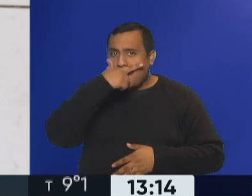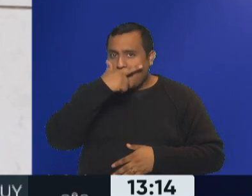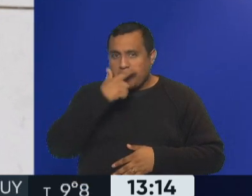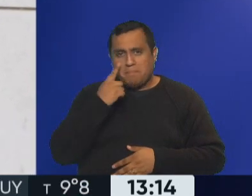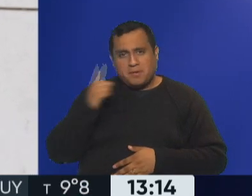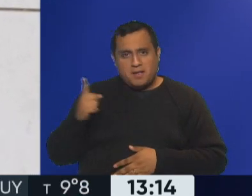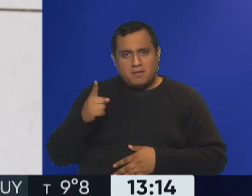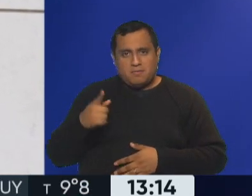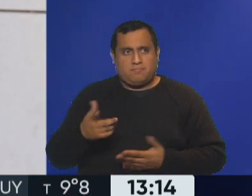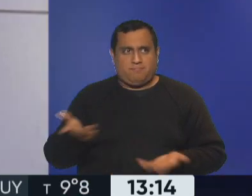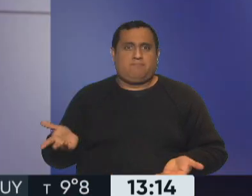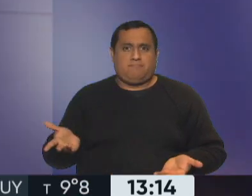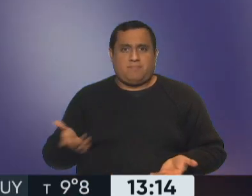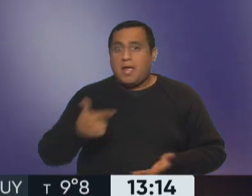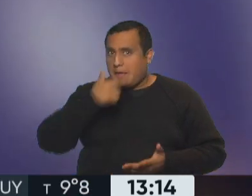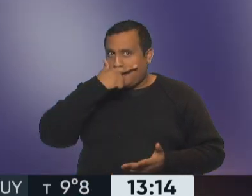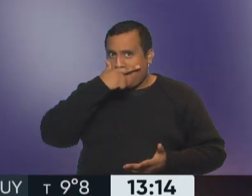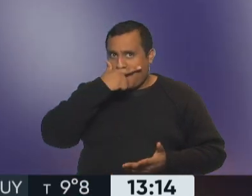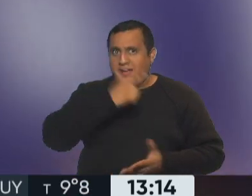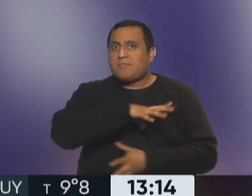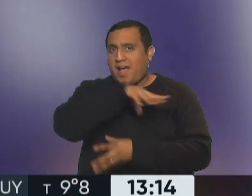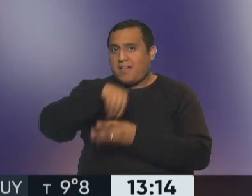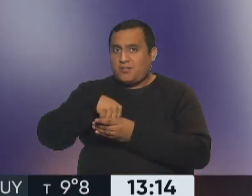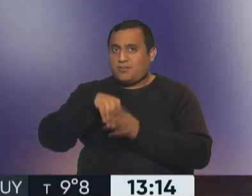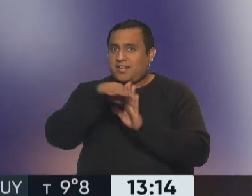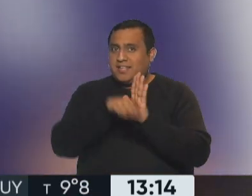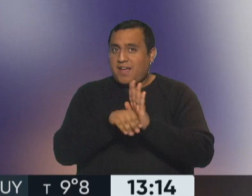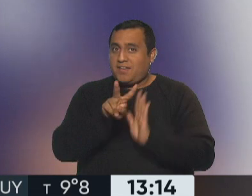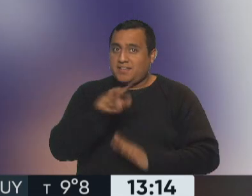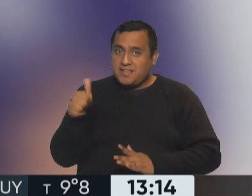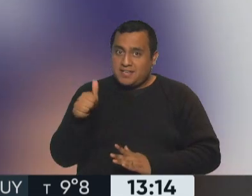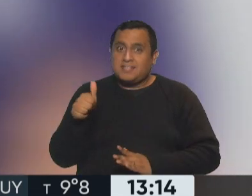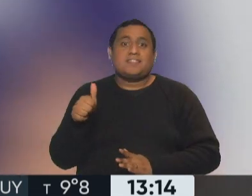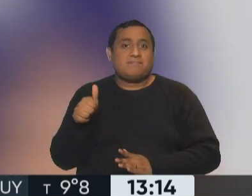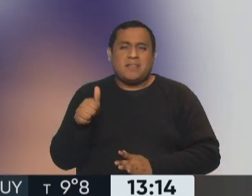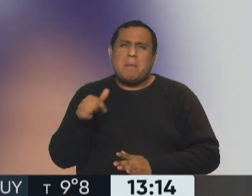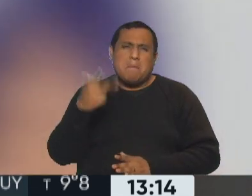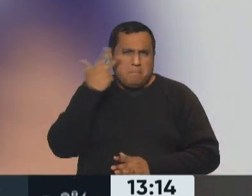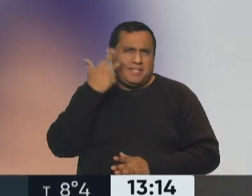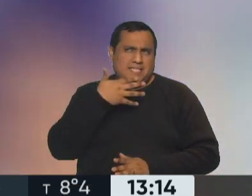Ah, entonces me están dando la pauta de que Dybala está en la lista de los 26. Y claro. Y si va a estar por ahí, ese me parece que va a estar seguro, sí.